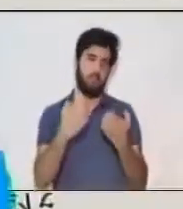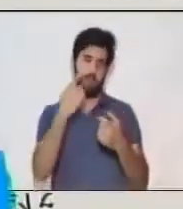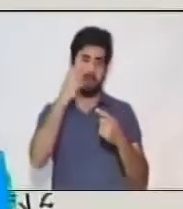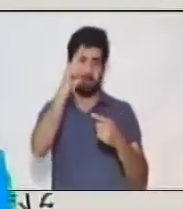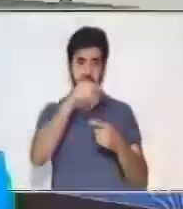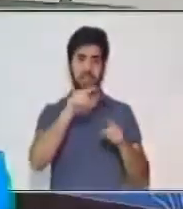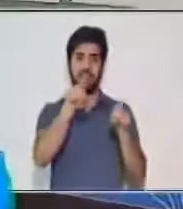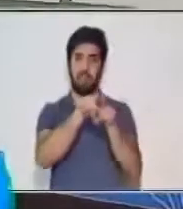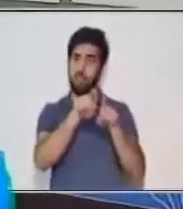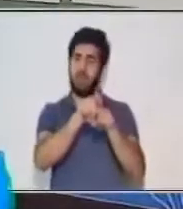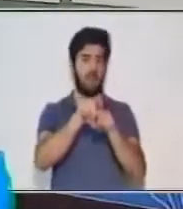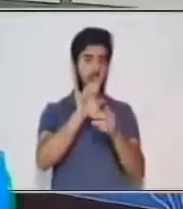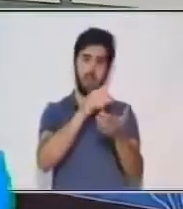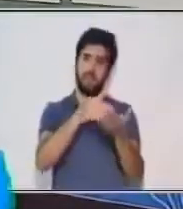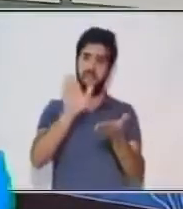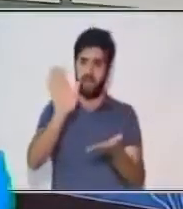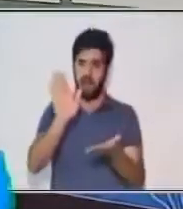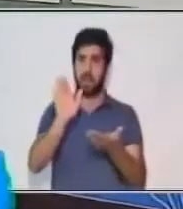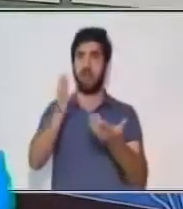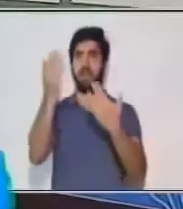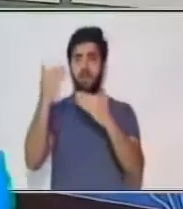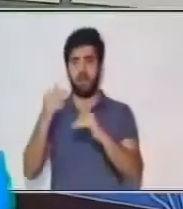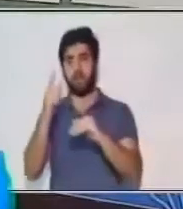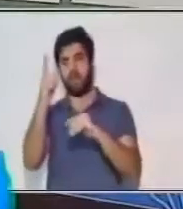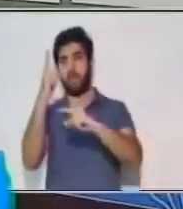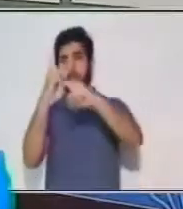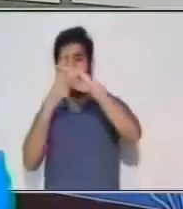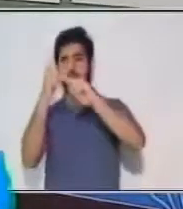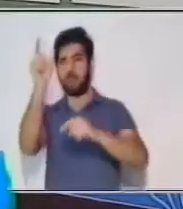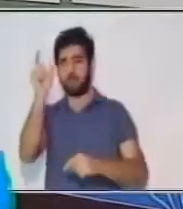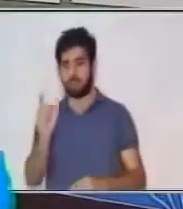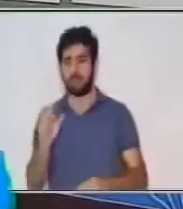y los que quedan con signo igual se suman.